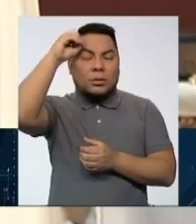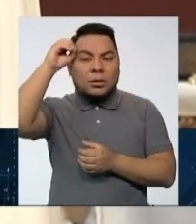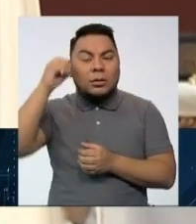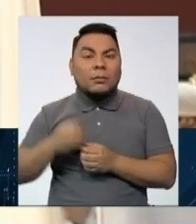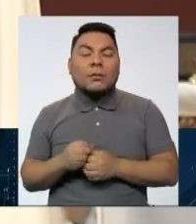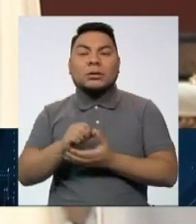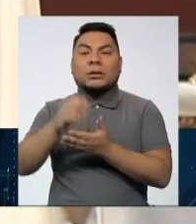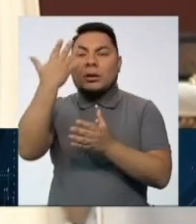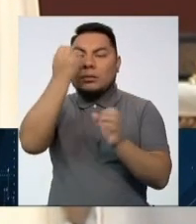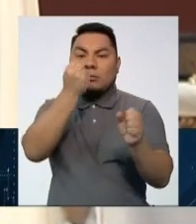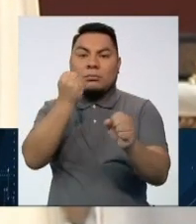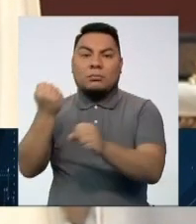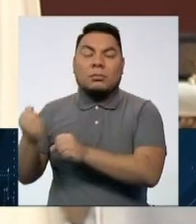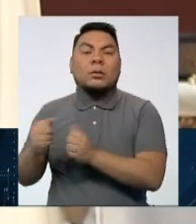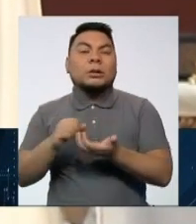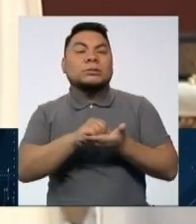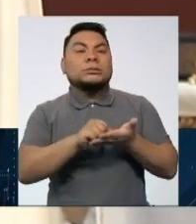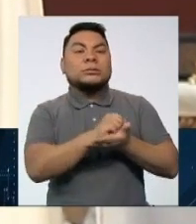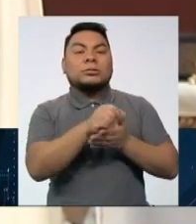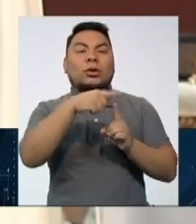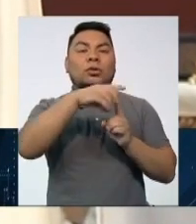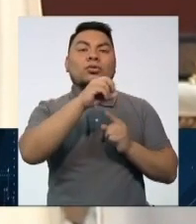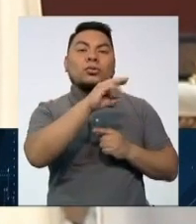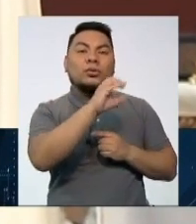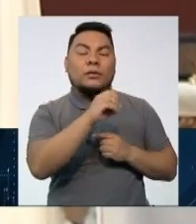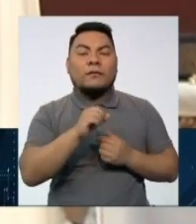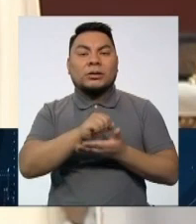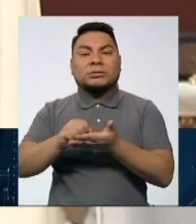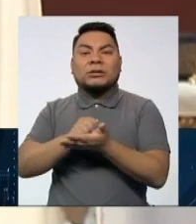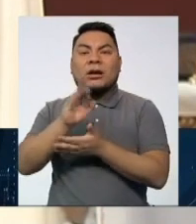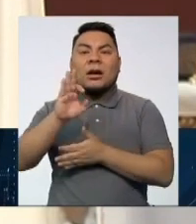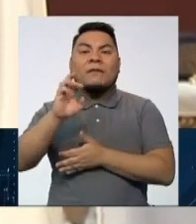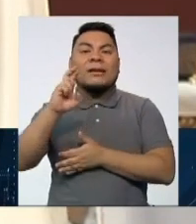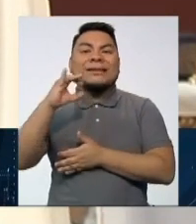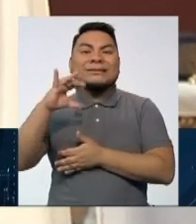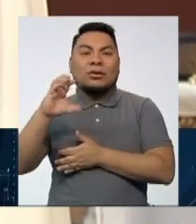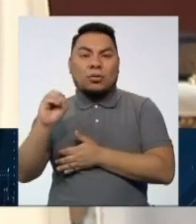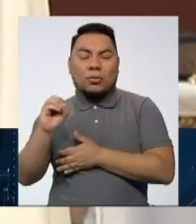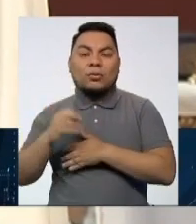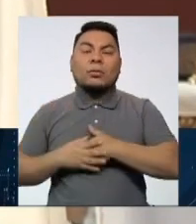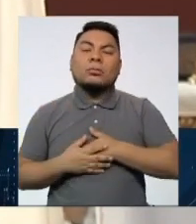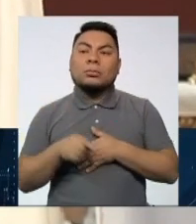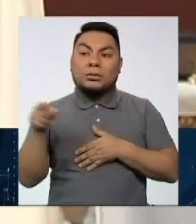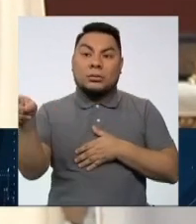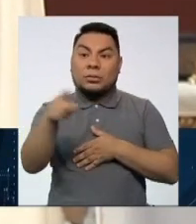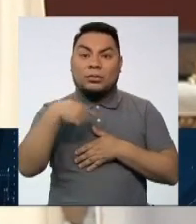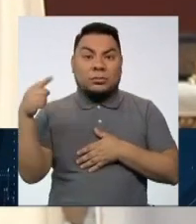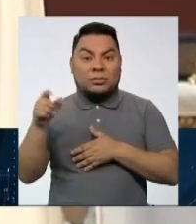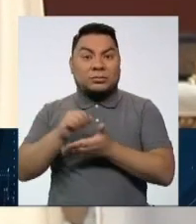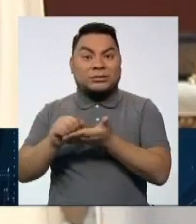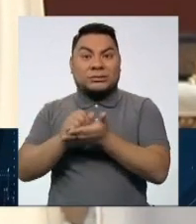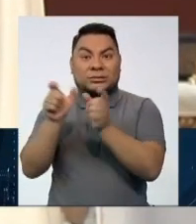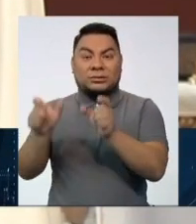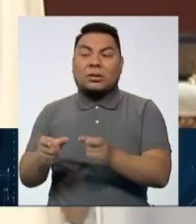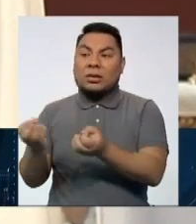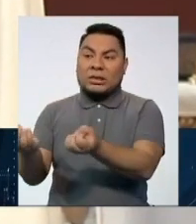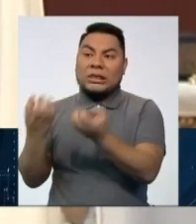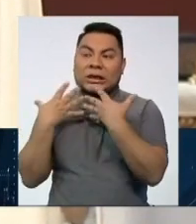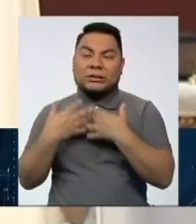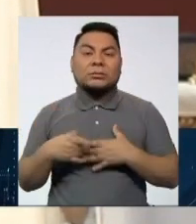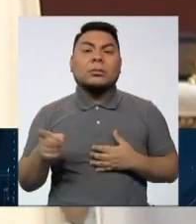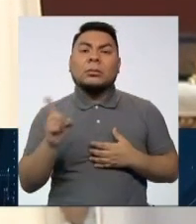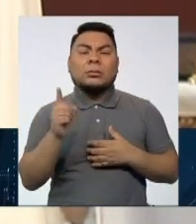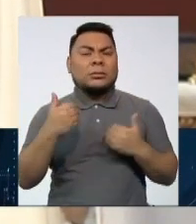de Porres, Santo Toribio de Mogrovejo, San Francisco Solano, nos dicen que no tenemos derecho